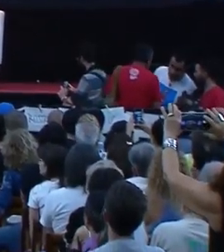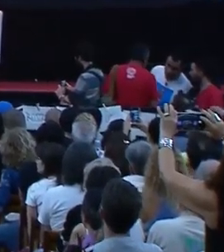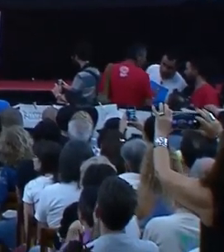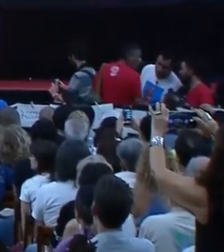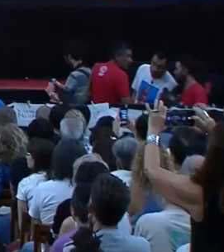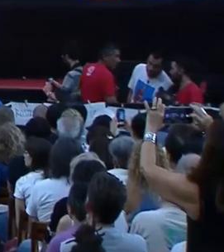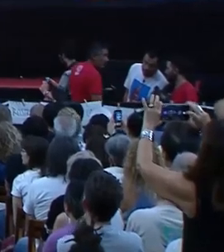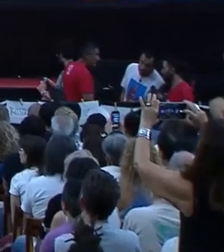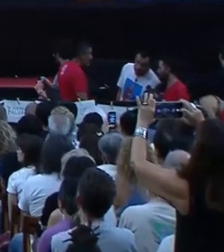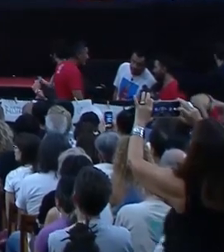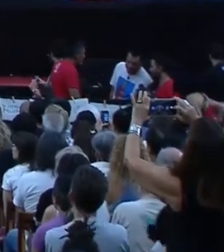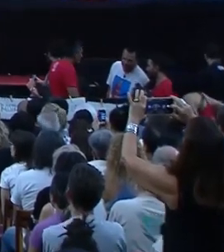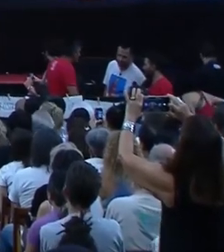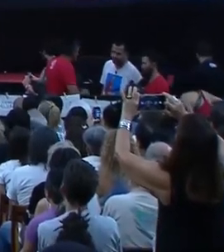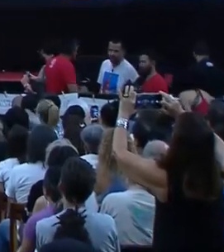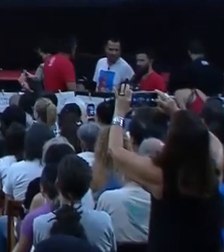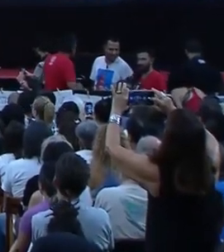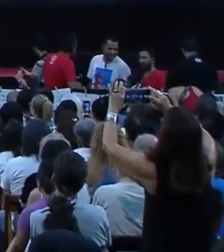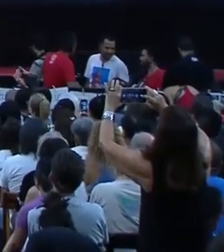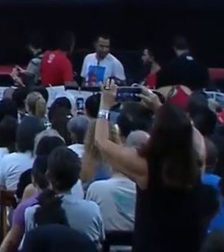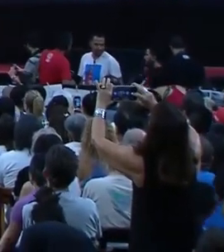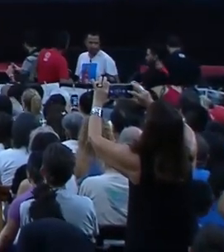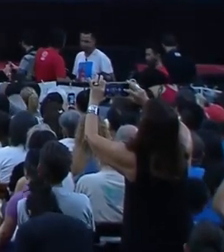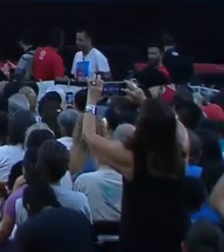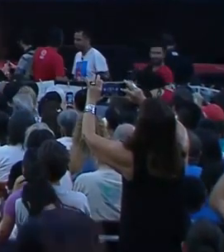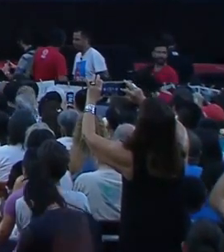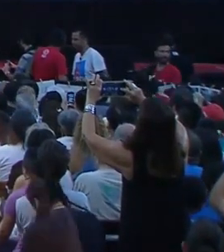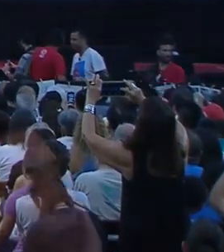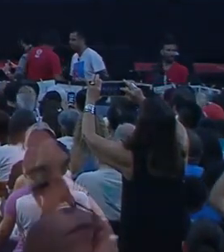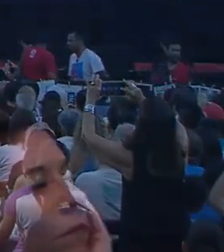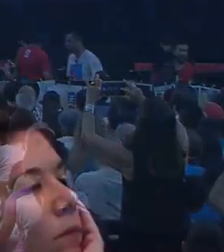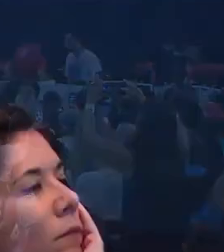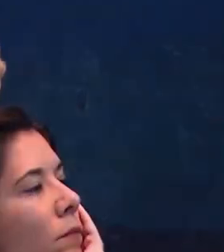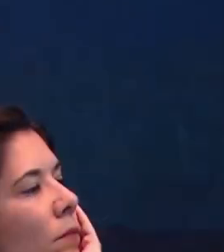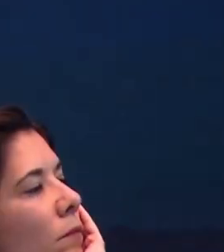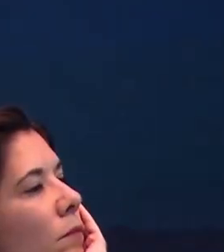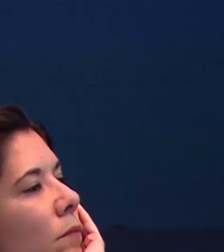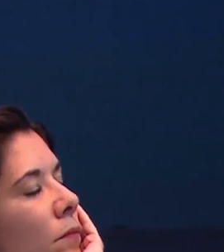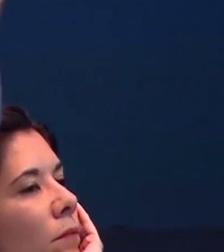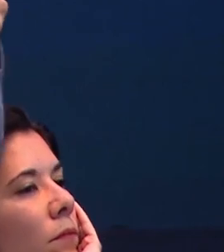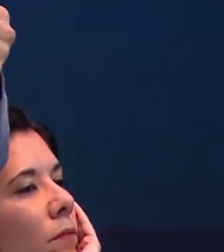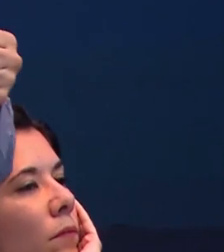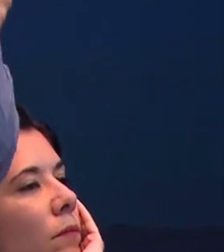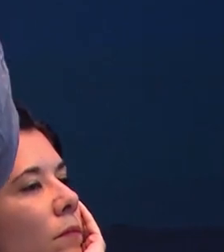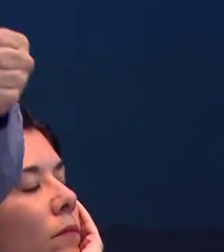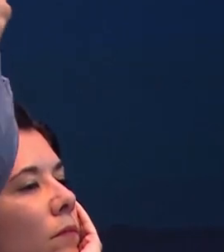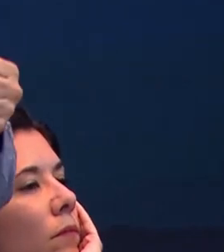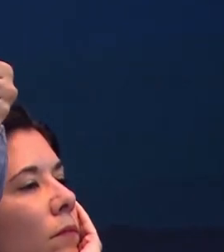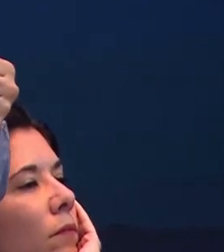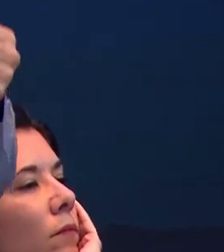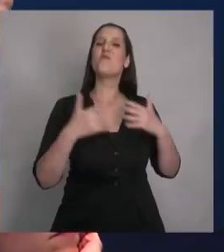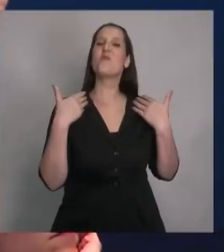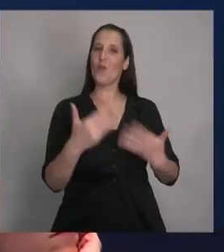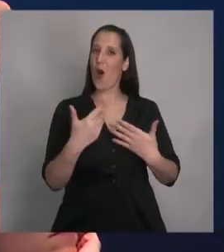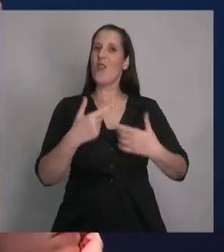unirnos, nos querrían solos, pero nos tienen que tener en común, porque cuando estamos juntos es cuando se pueden